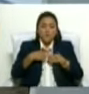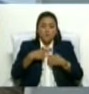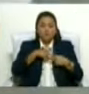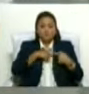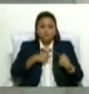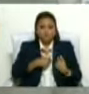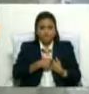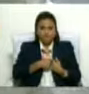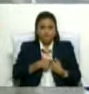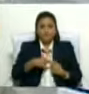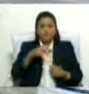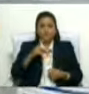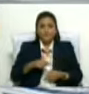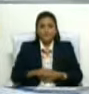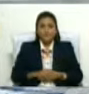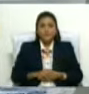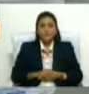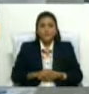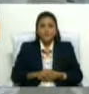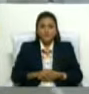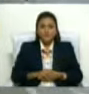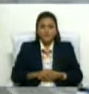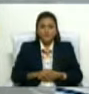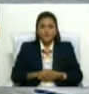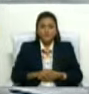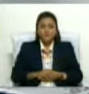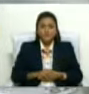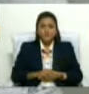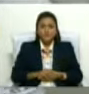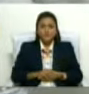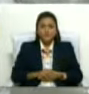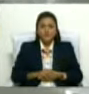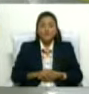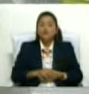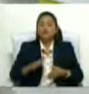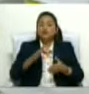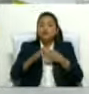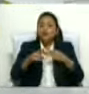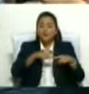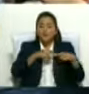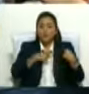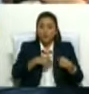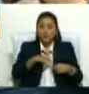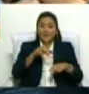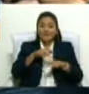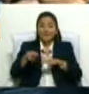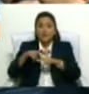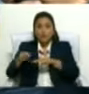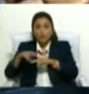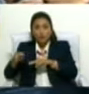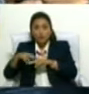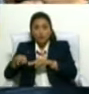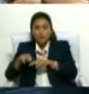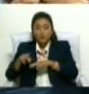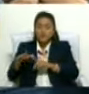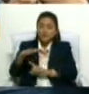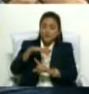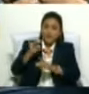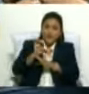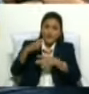la reactivación de lo que son los consultorios, los espacios para la cardiología infantil. En la sala de emergencia pasamos